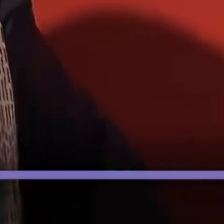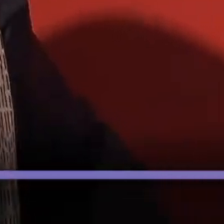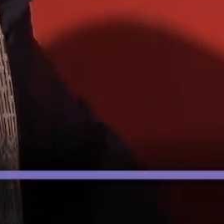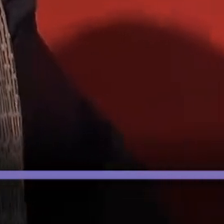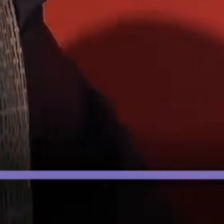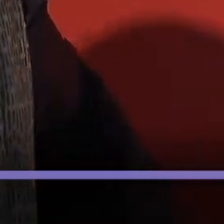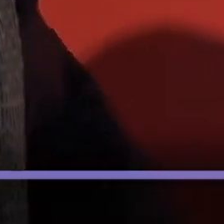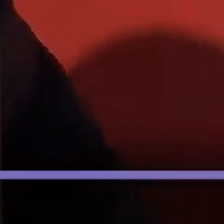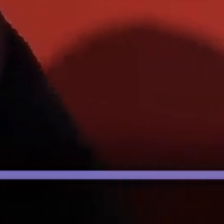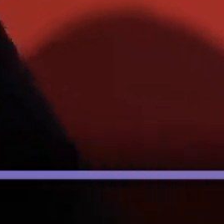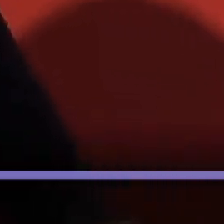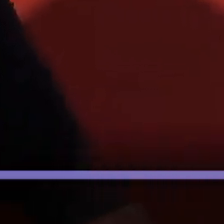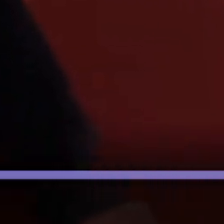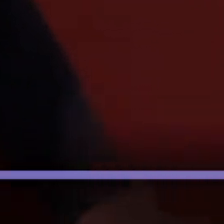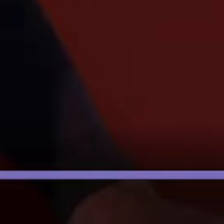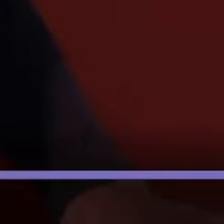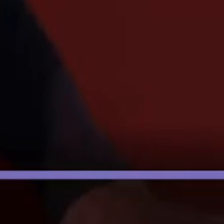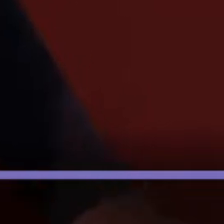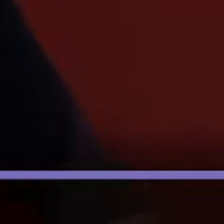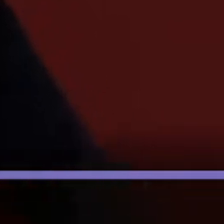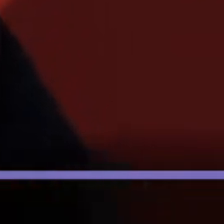Lluvia